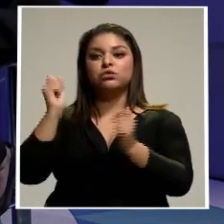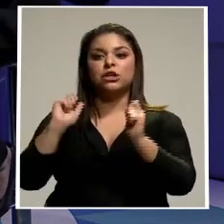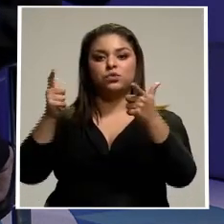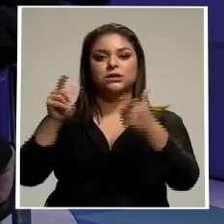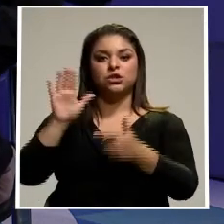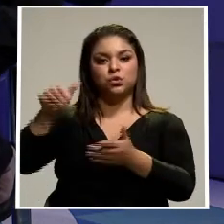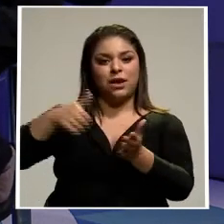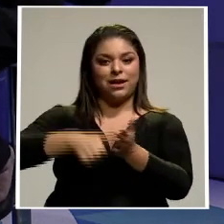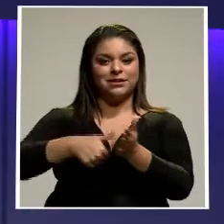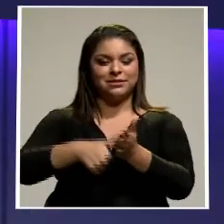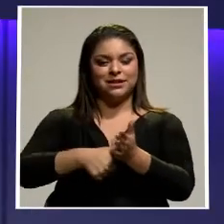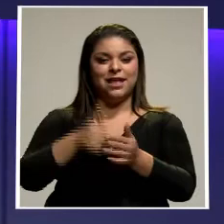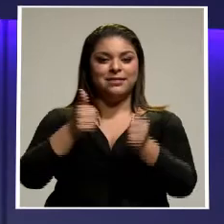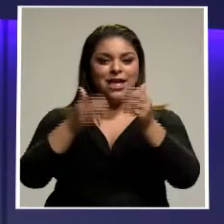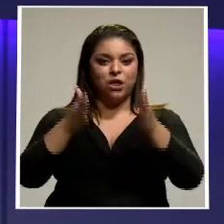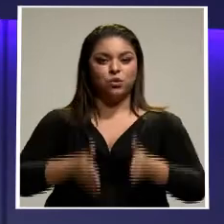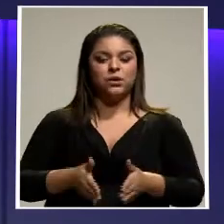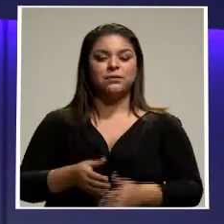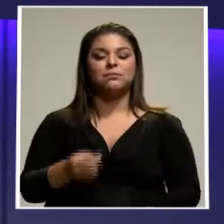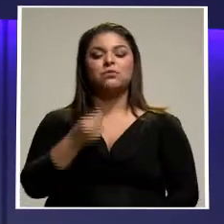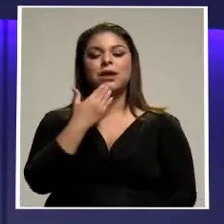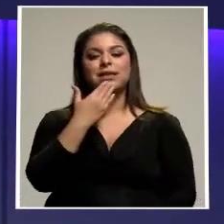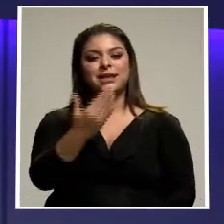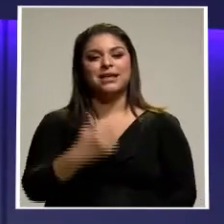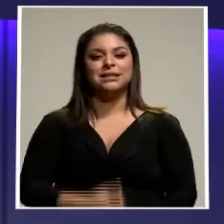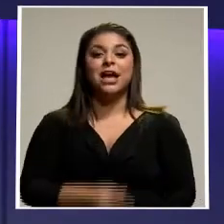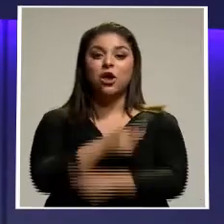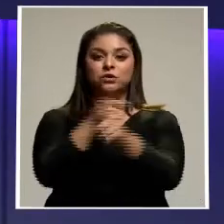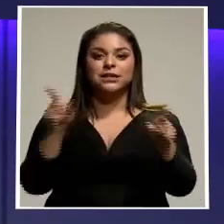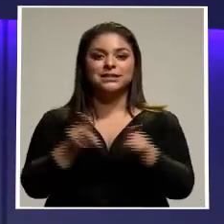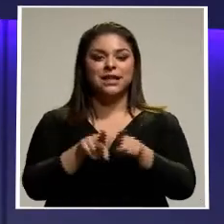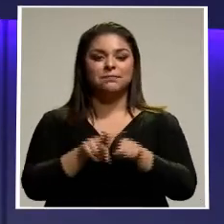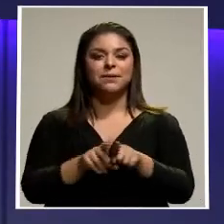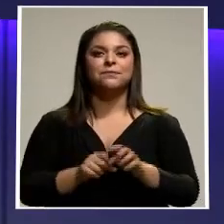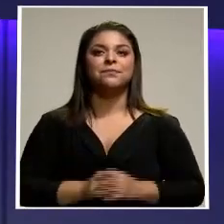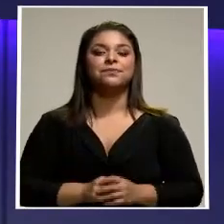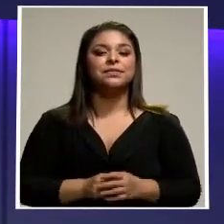amable, muchas gracias. Gracias también a ustedes. La enorme